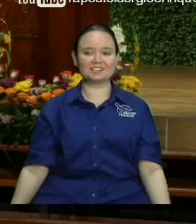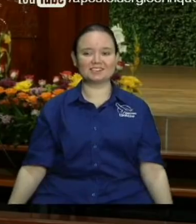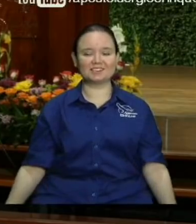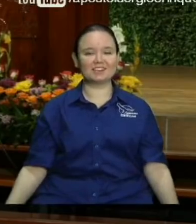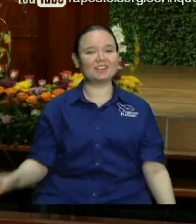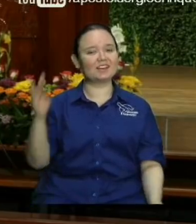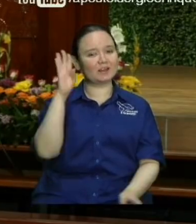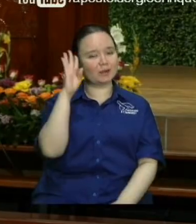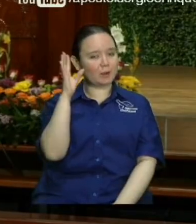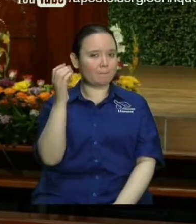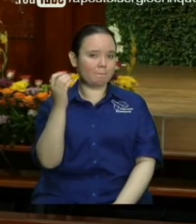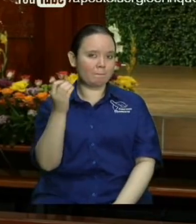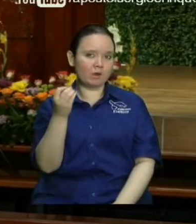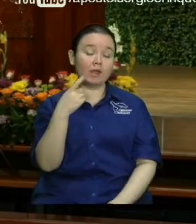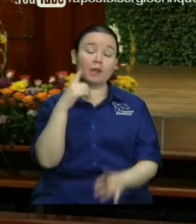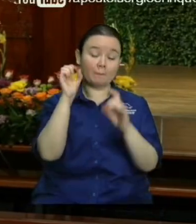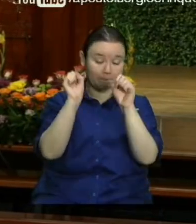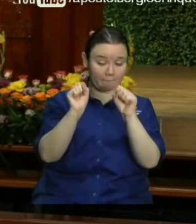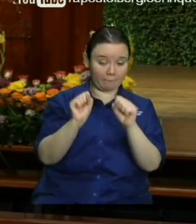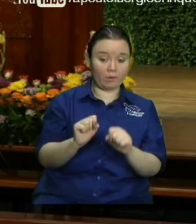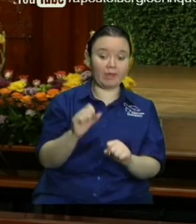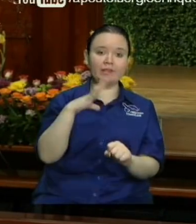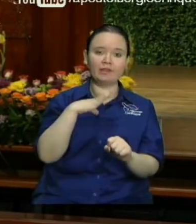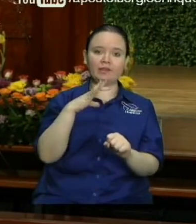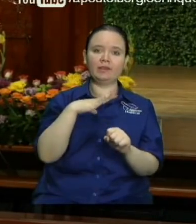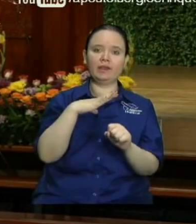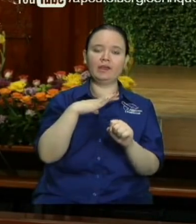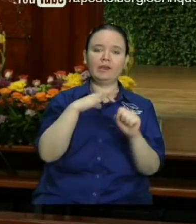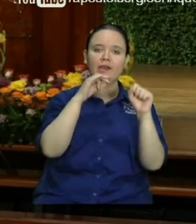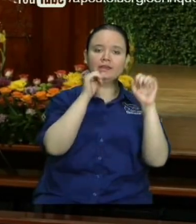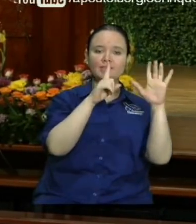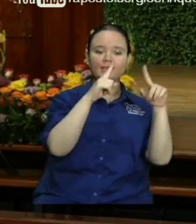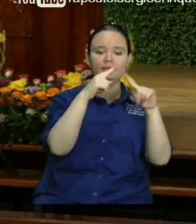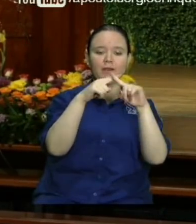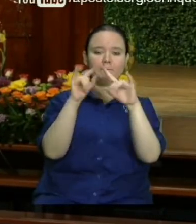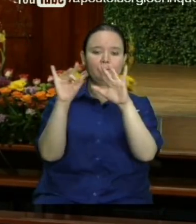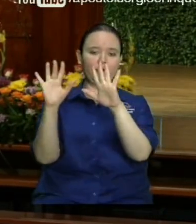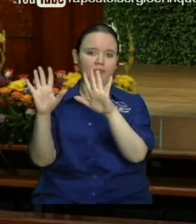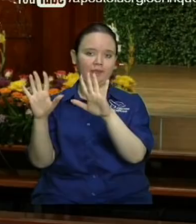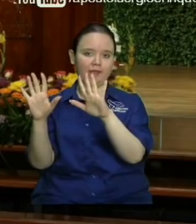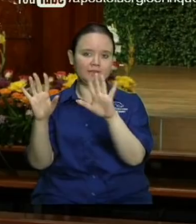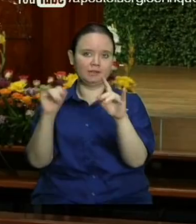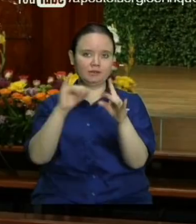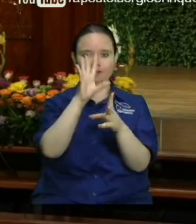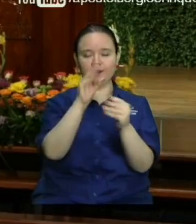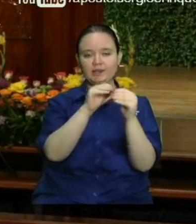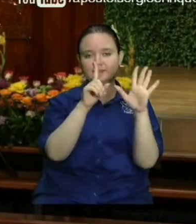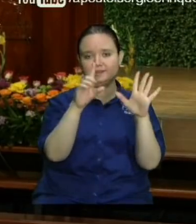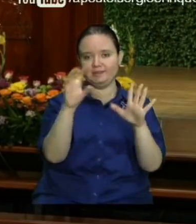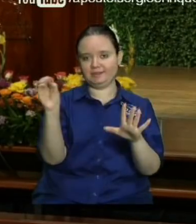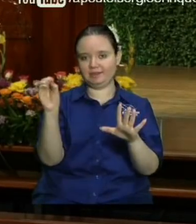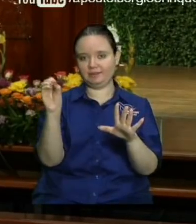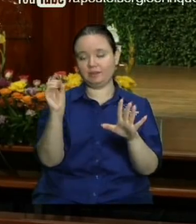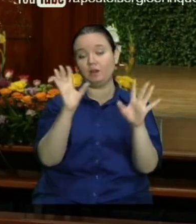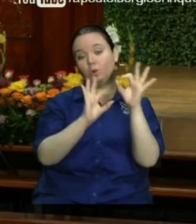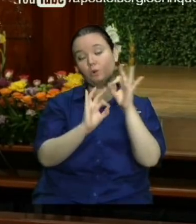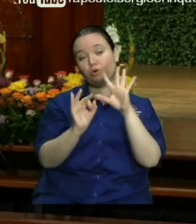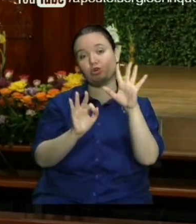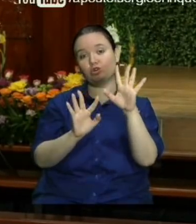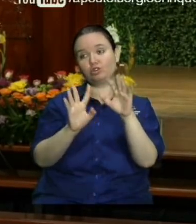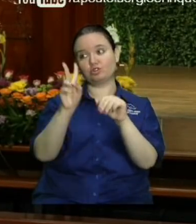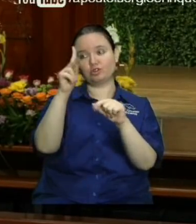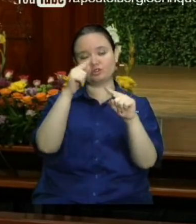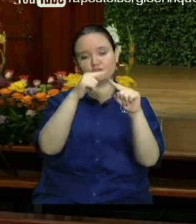Porque se puede obtener de 6 por 10, que es la totalidad del hombre, o de 12 por